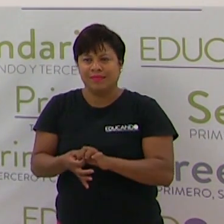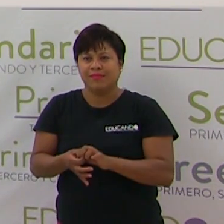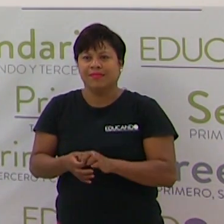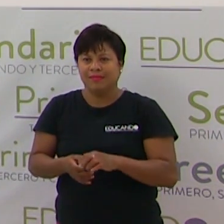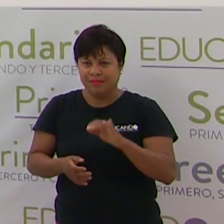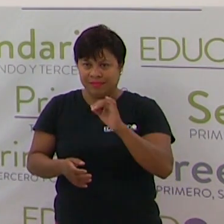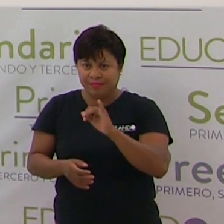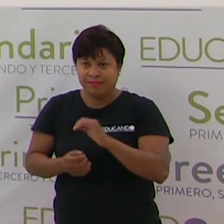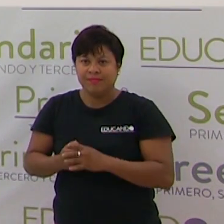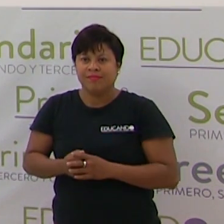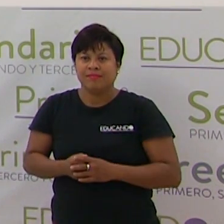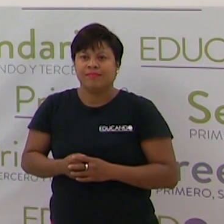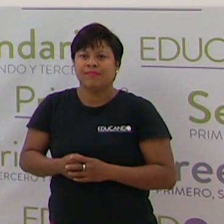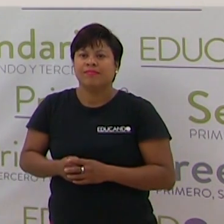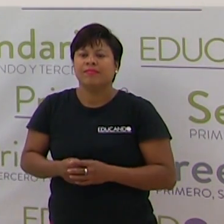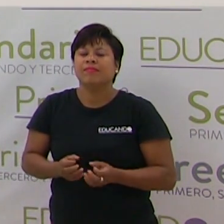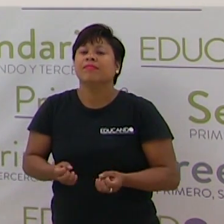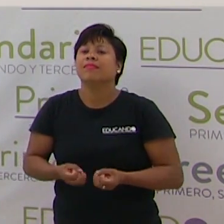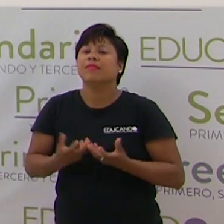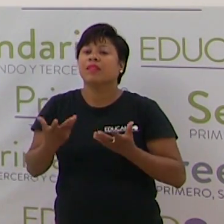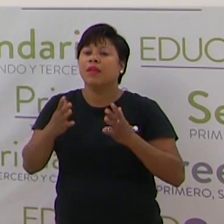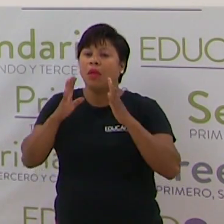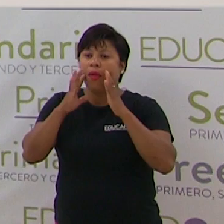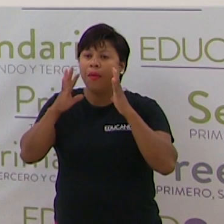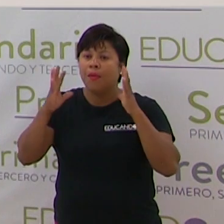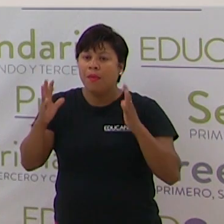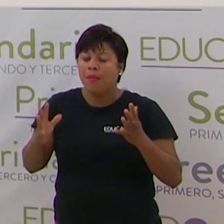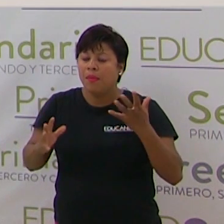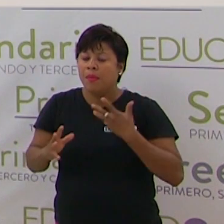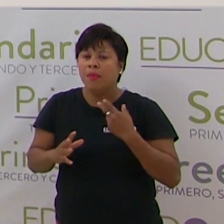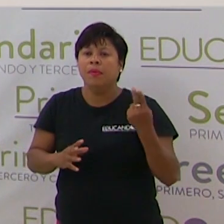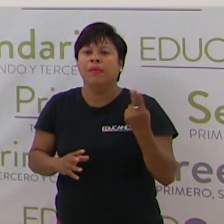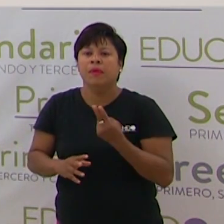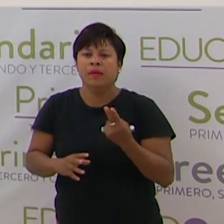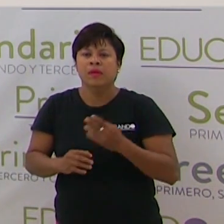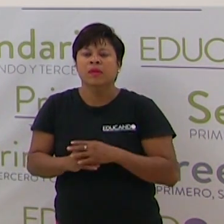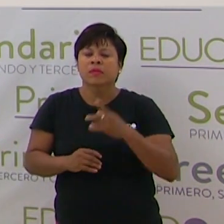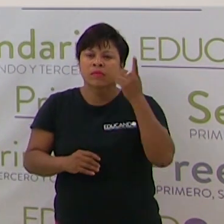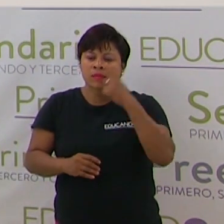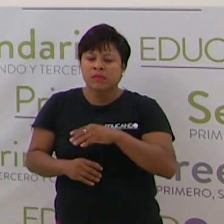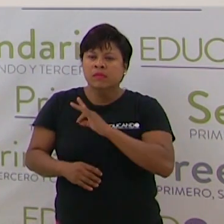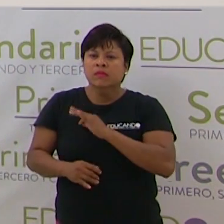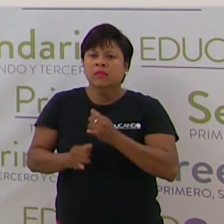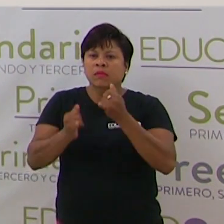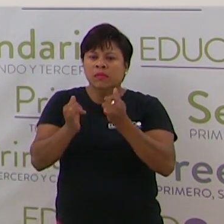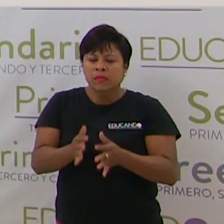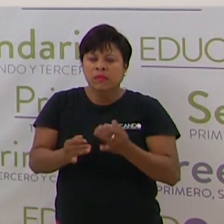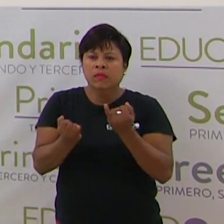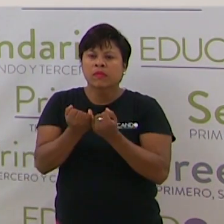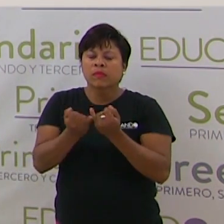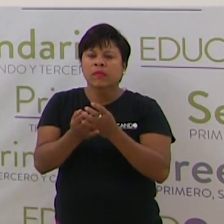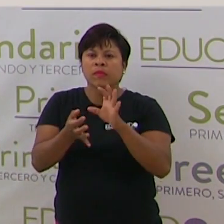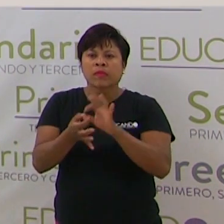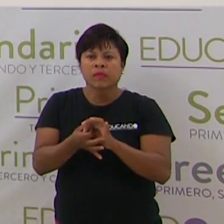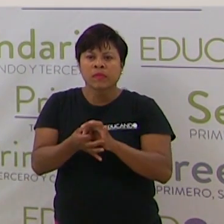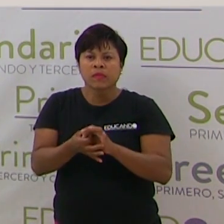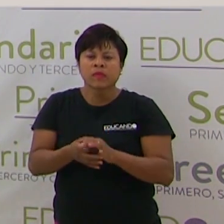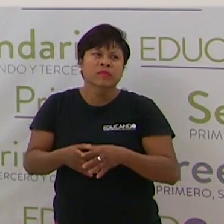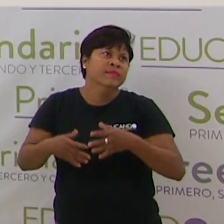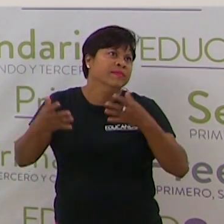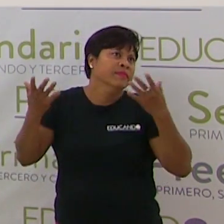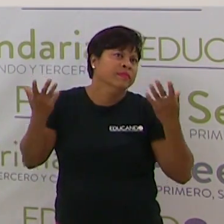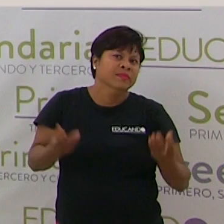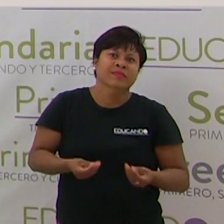¿verdad? ¿Cuántos globos crees tú que necesitemos para que pese lo mismo que un candado?